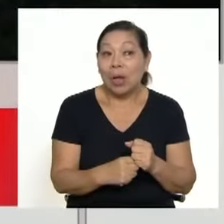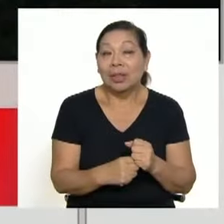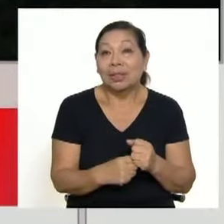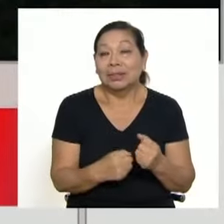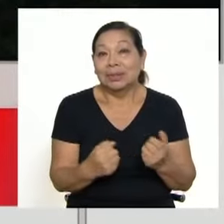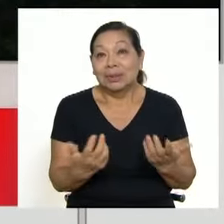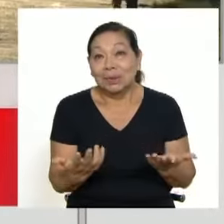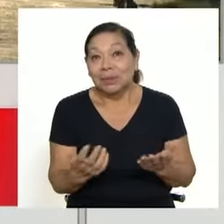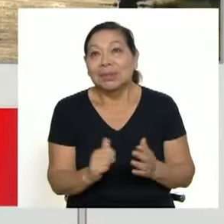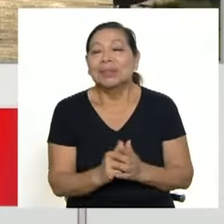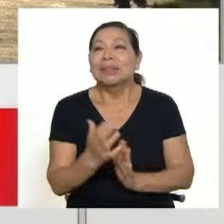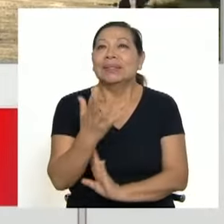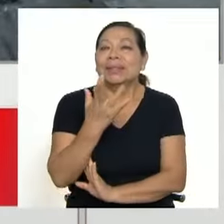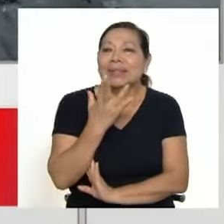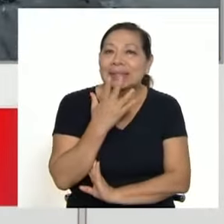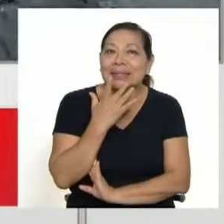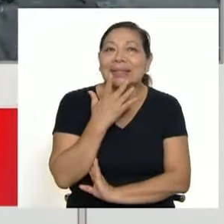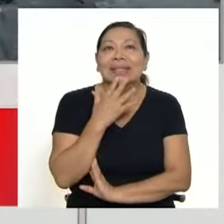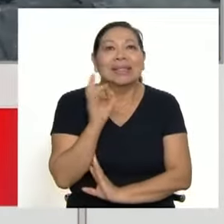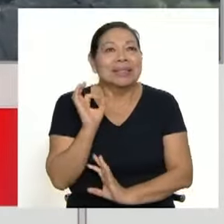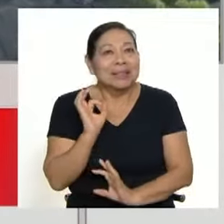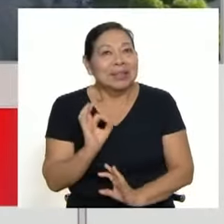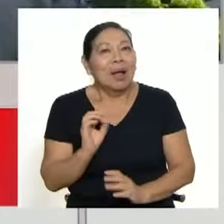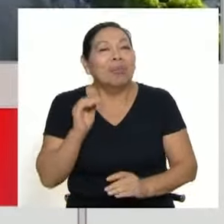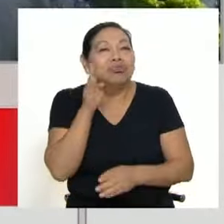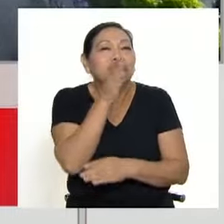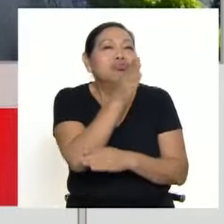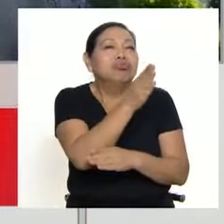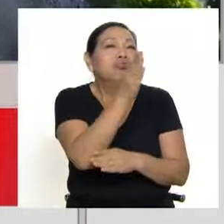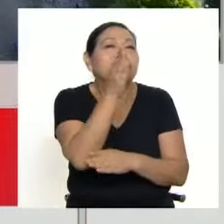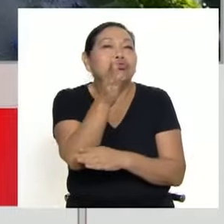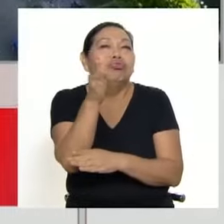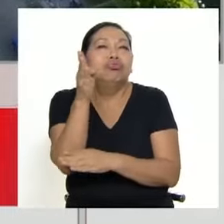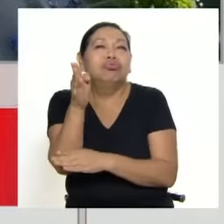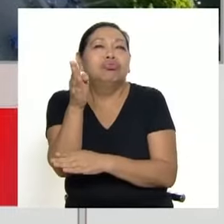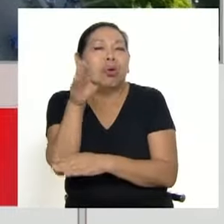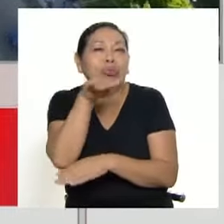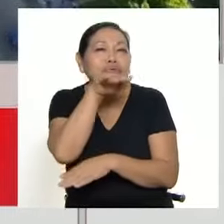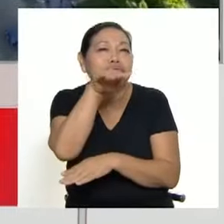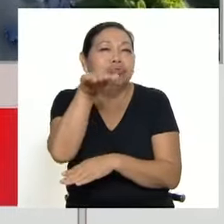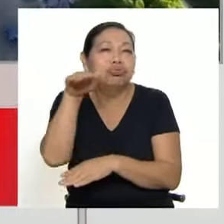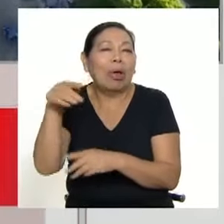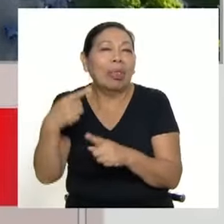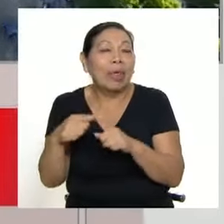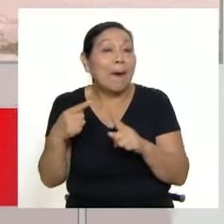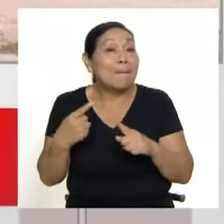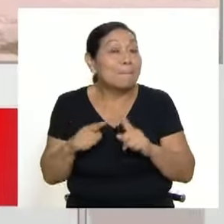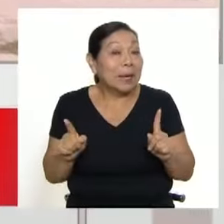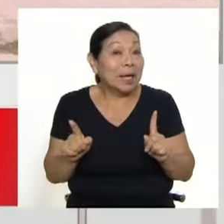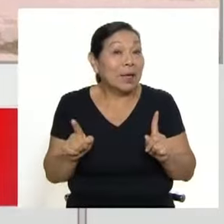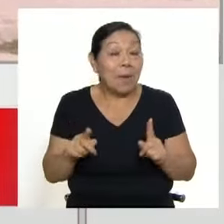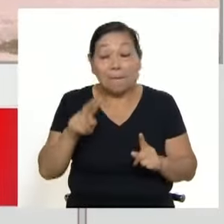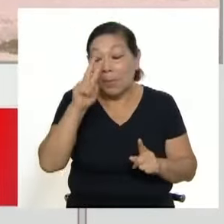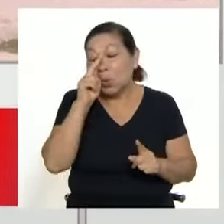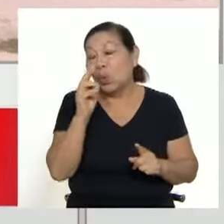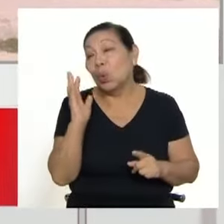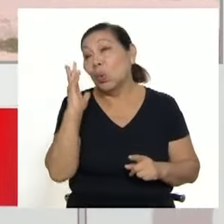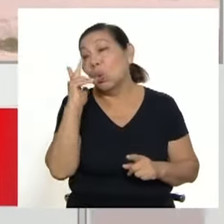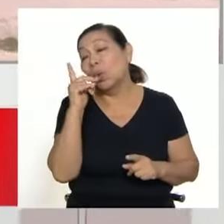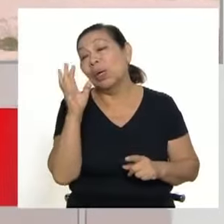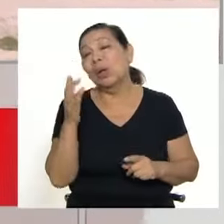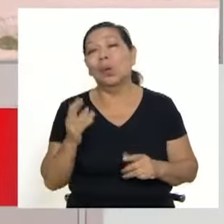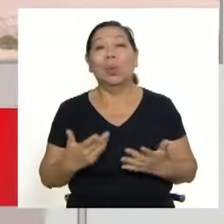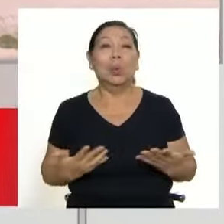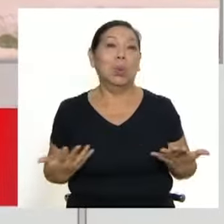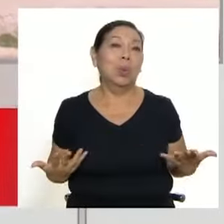diría, a ver, constantes viajes, ya te debes conocer todo el Perú, pero nuestro país es tan rico, es tan